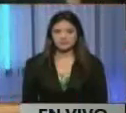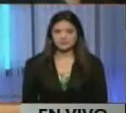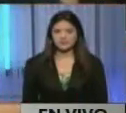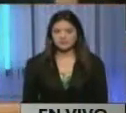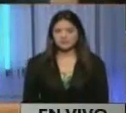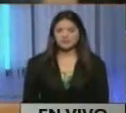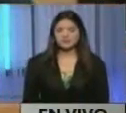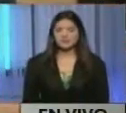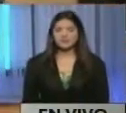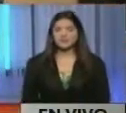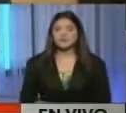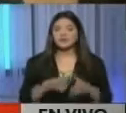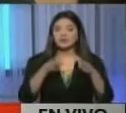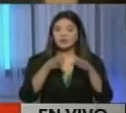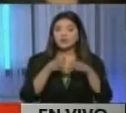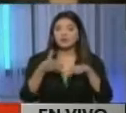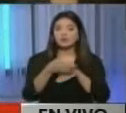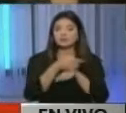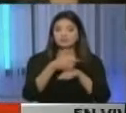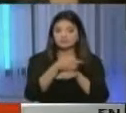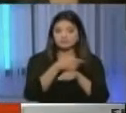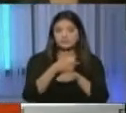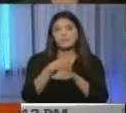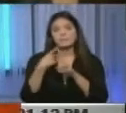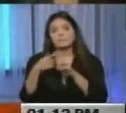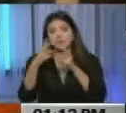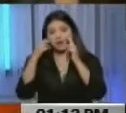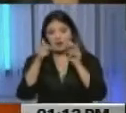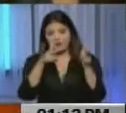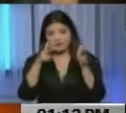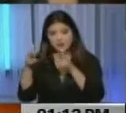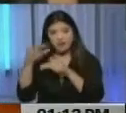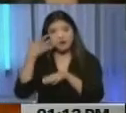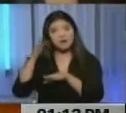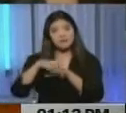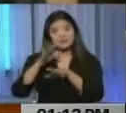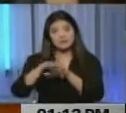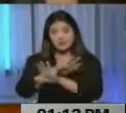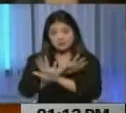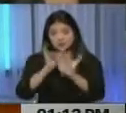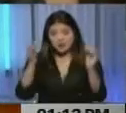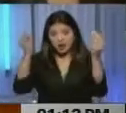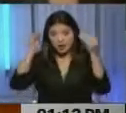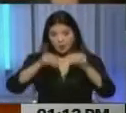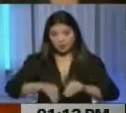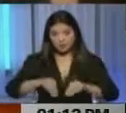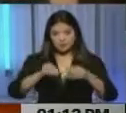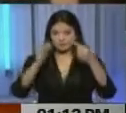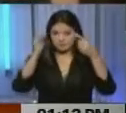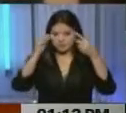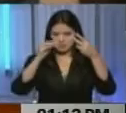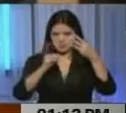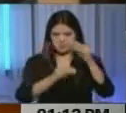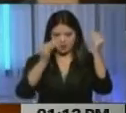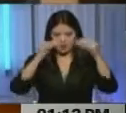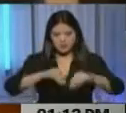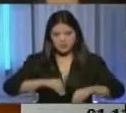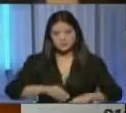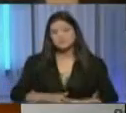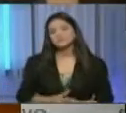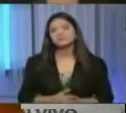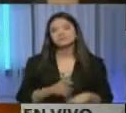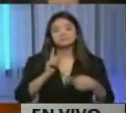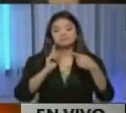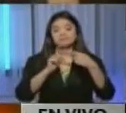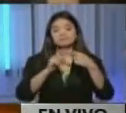Las delegaciones del Gobierno Nacional y la FARC queremos anunciar que hemos llegado a acuerdos en los siguientes puntos. 1.